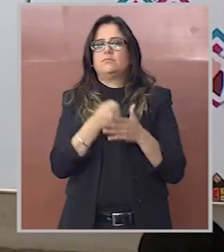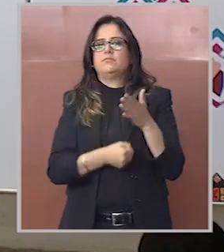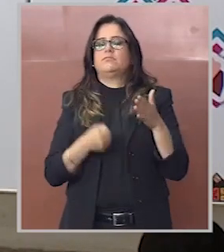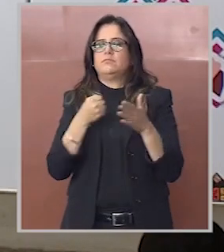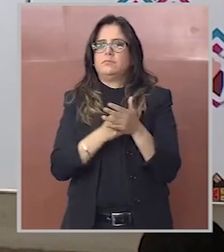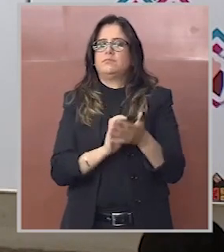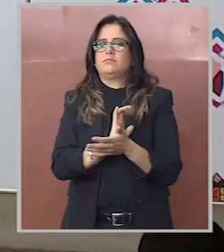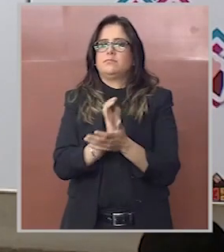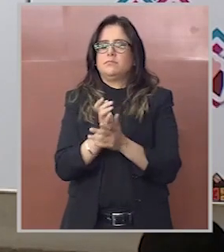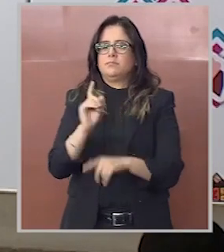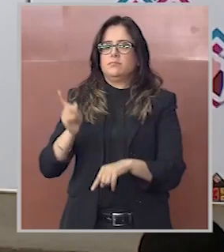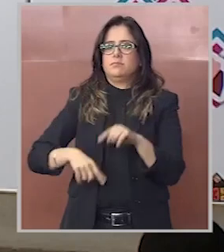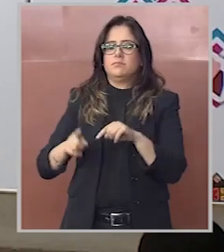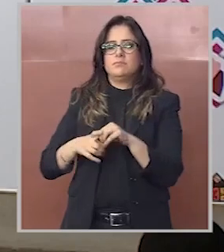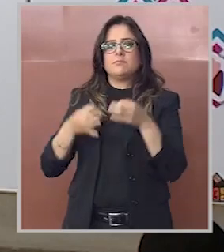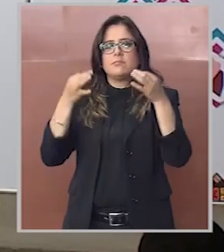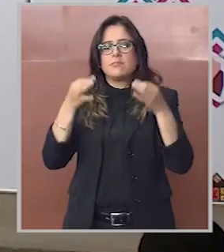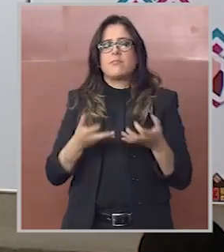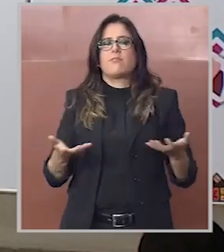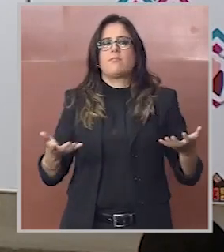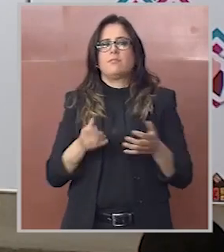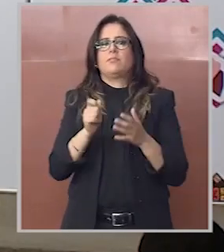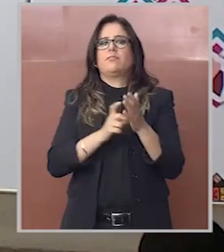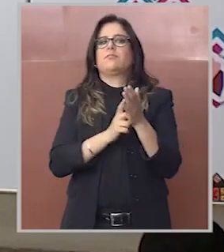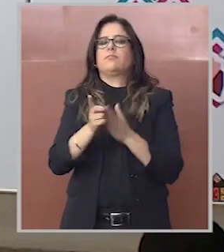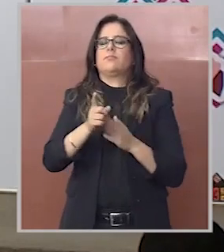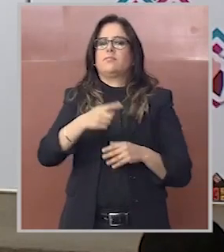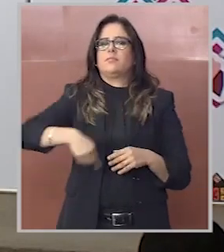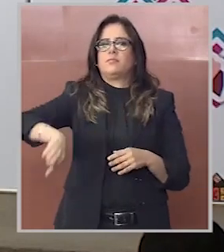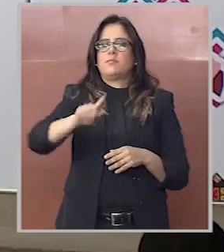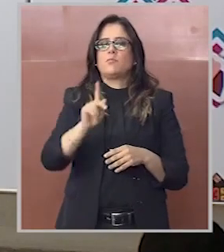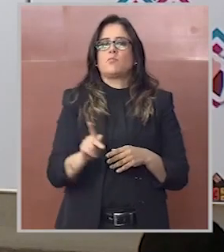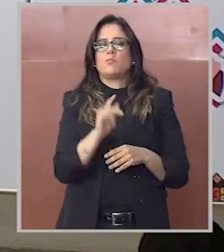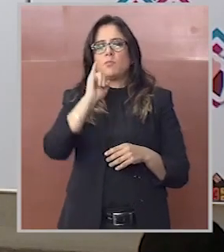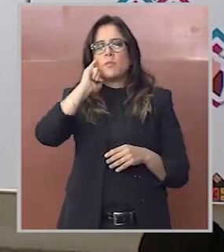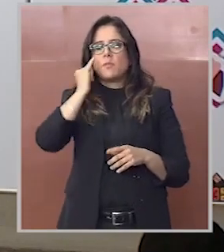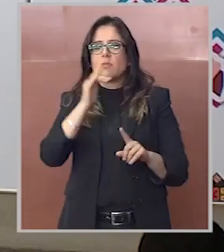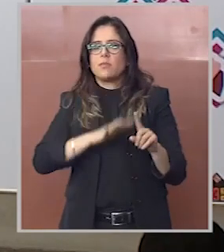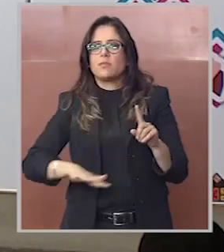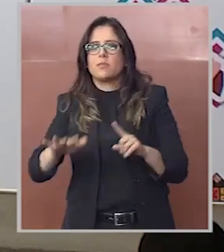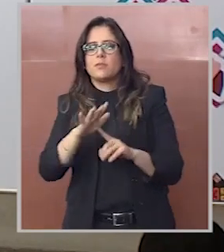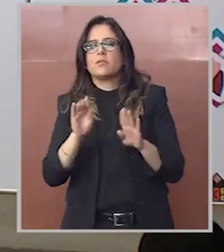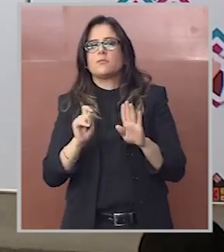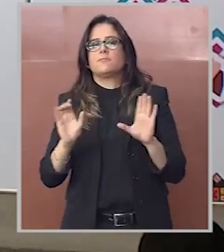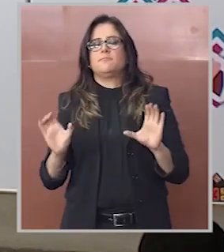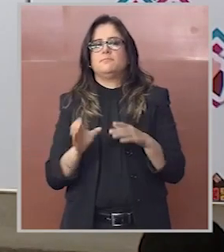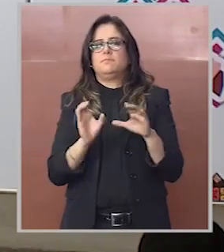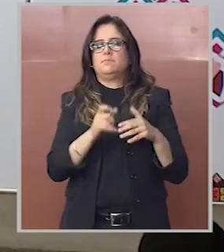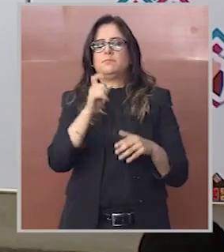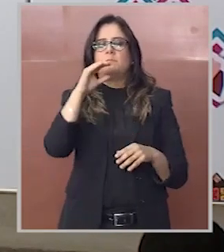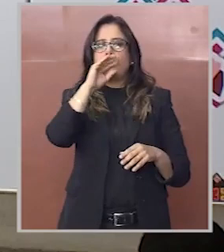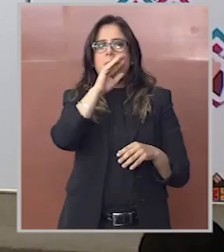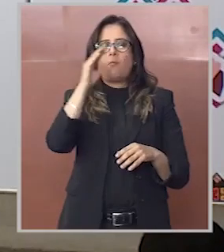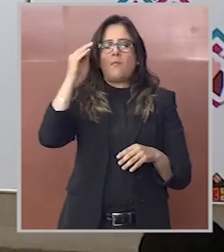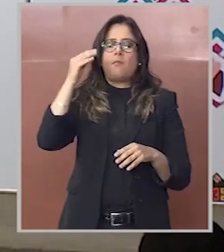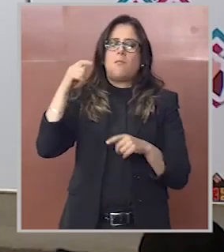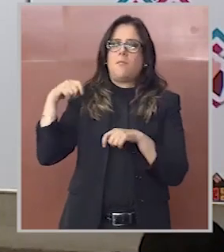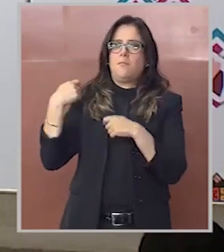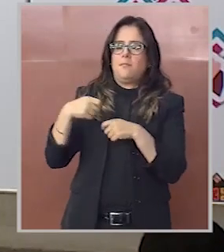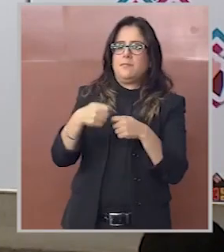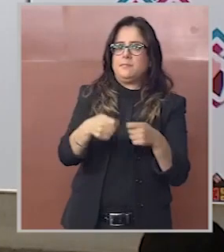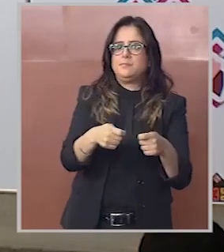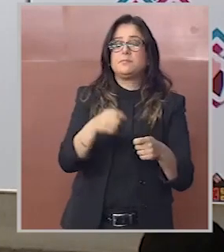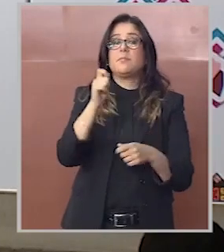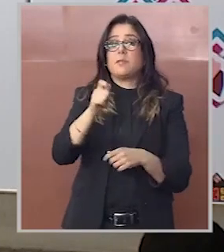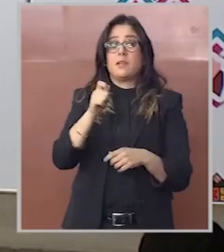derechos de pueblos indígenas y de comunidades afrodescendientes eh el sistema de Justicia claramente es uno de